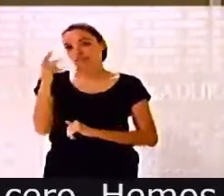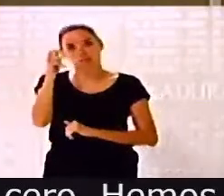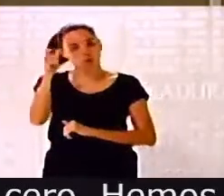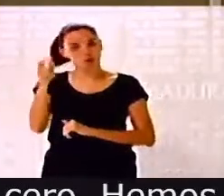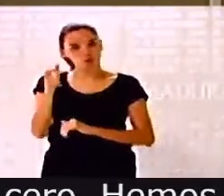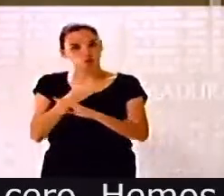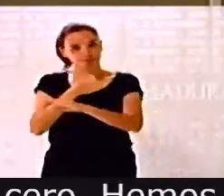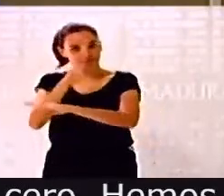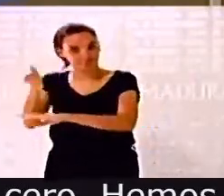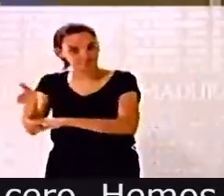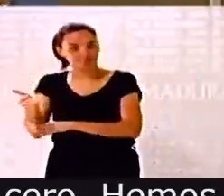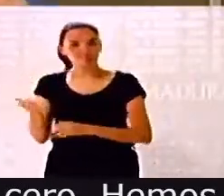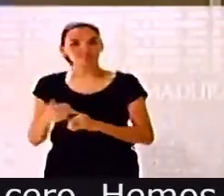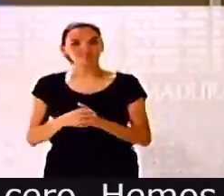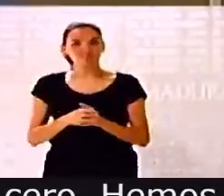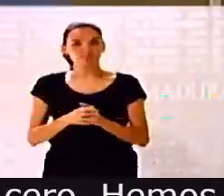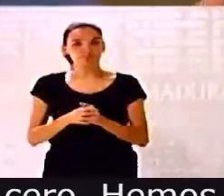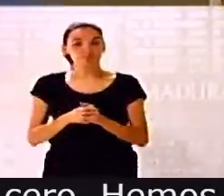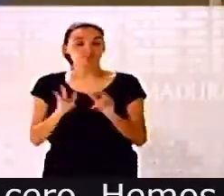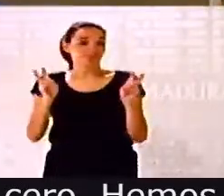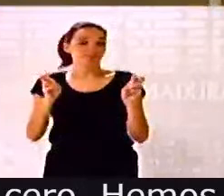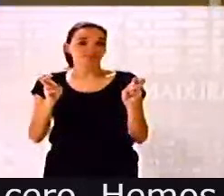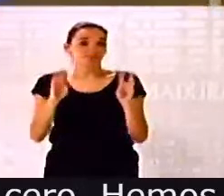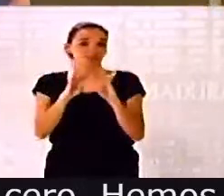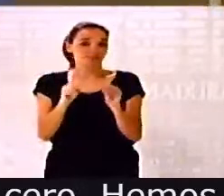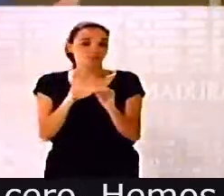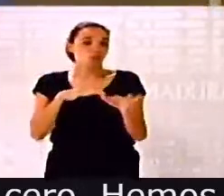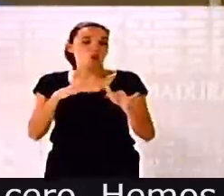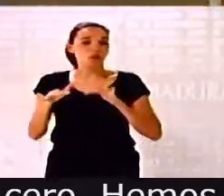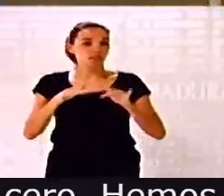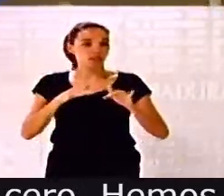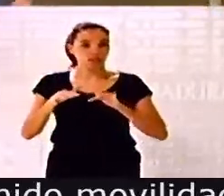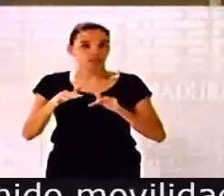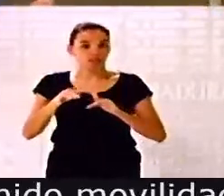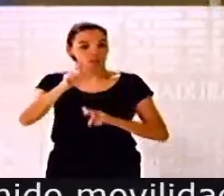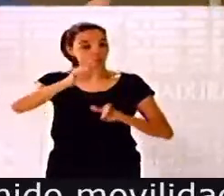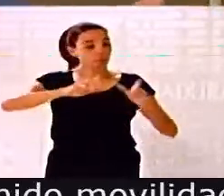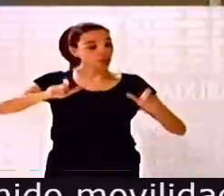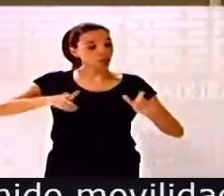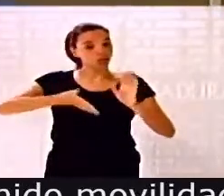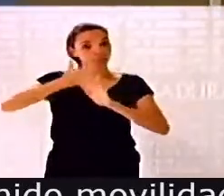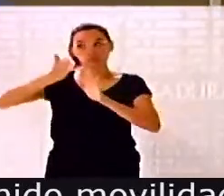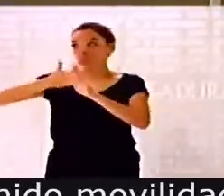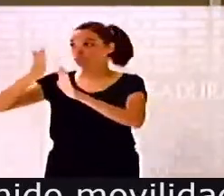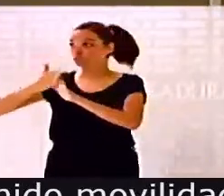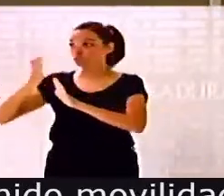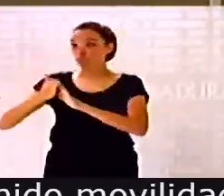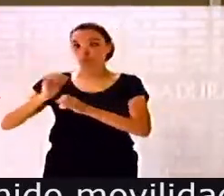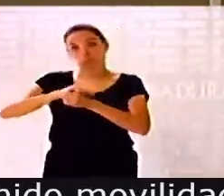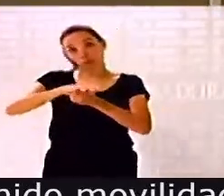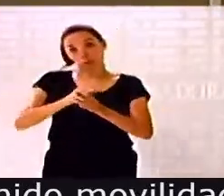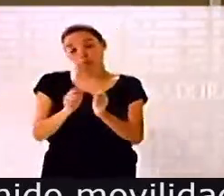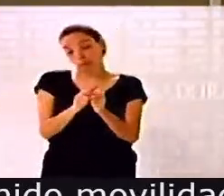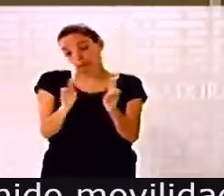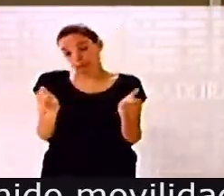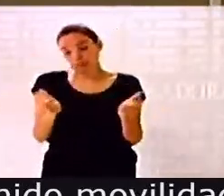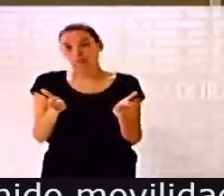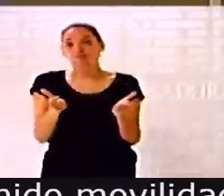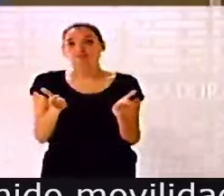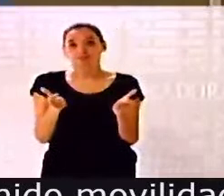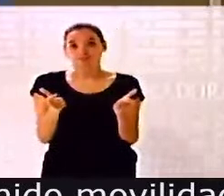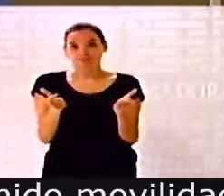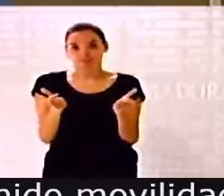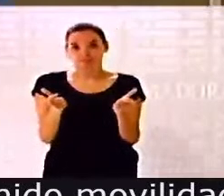pueblos, hemos tenido movilidad. Y cuando la gente se mueve, a este virus le gusta la movilidad de la gente. Y entonces,